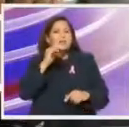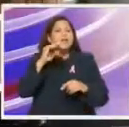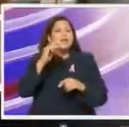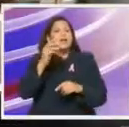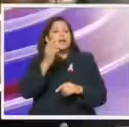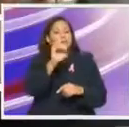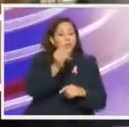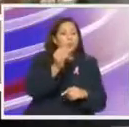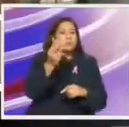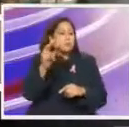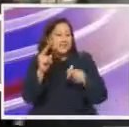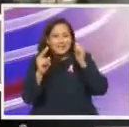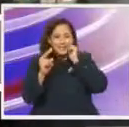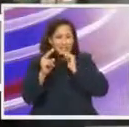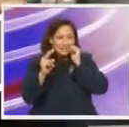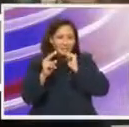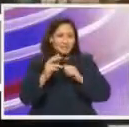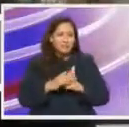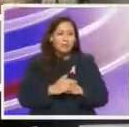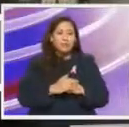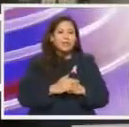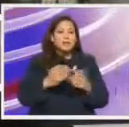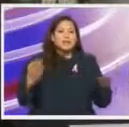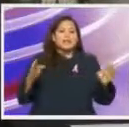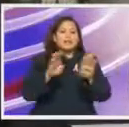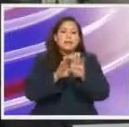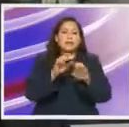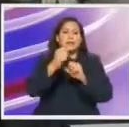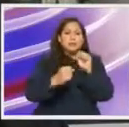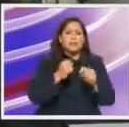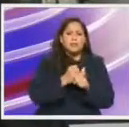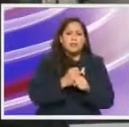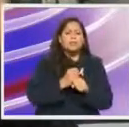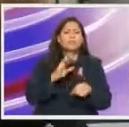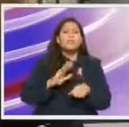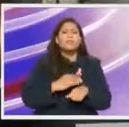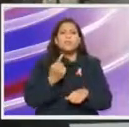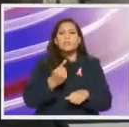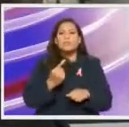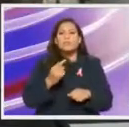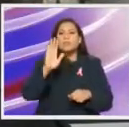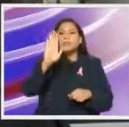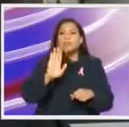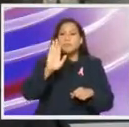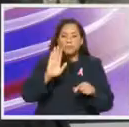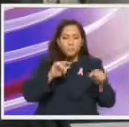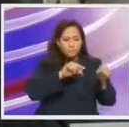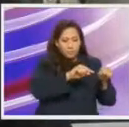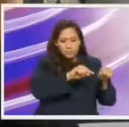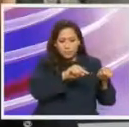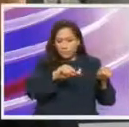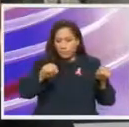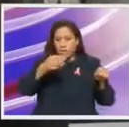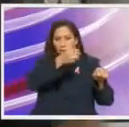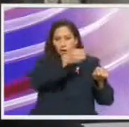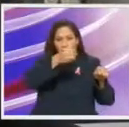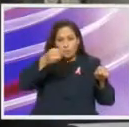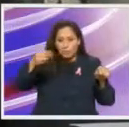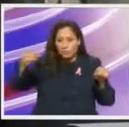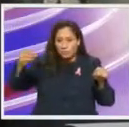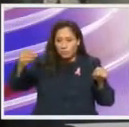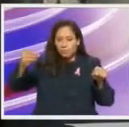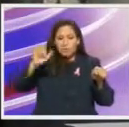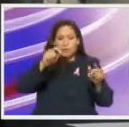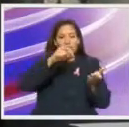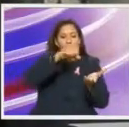decir, octubre, noviembre. Sí, ya para cerrar. Ya para cerrar, ¿por qué? Pues básicamente porque parece que está alineado, ¿no? Con el momento en el que dejas de